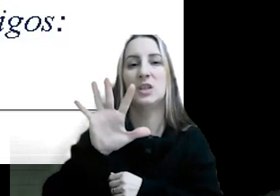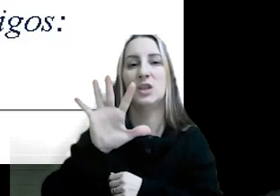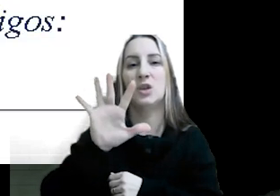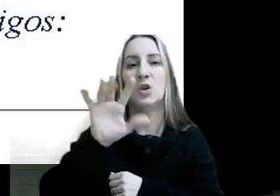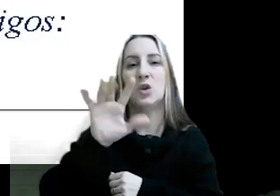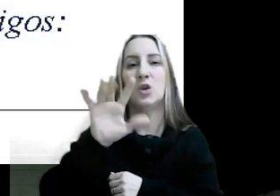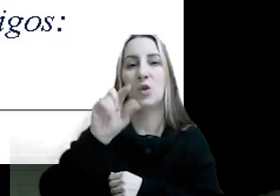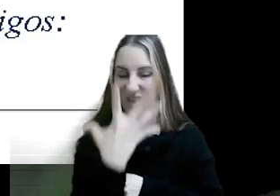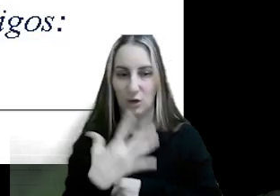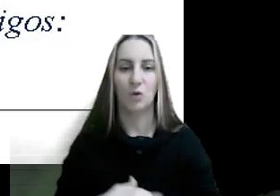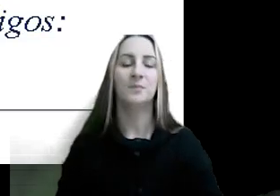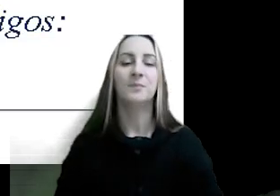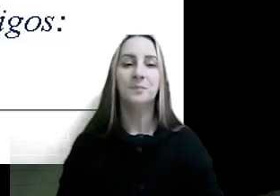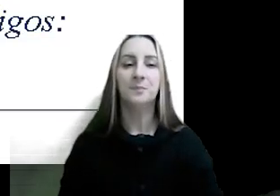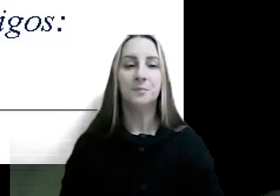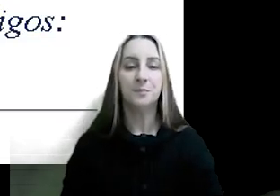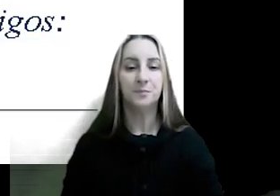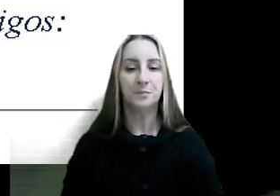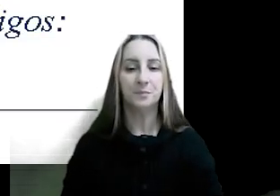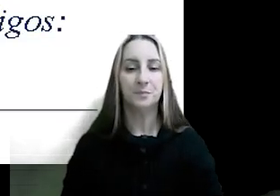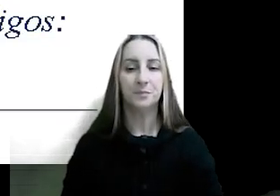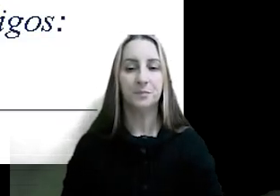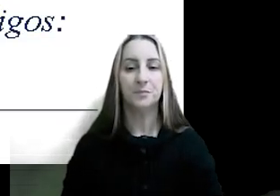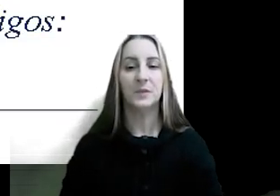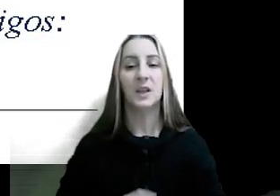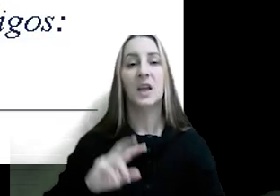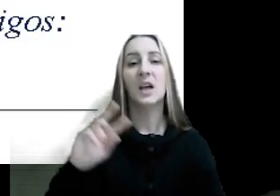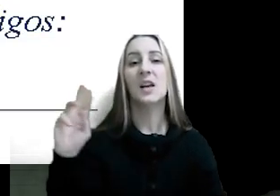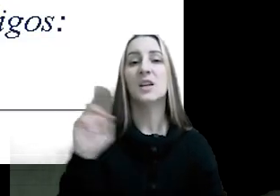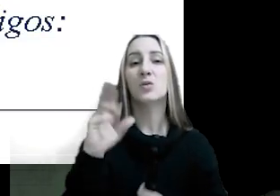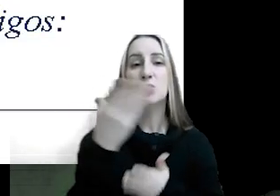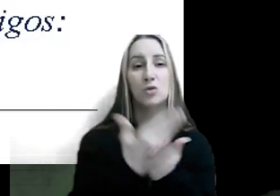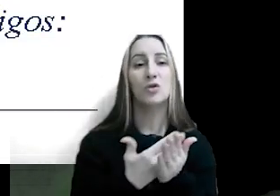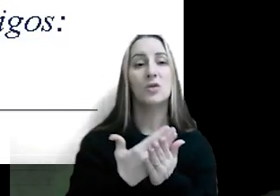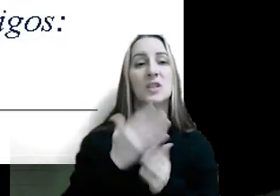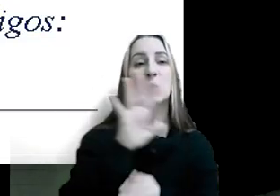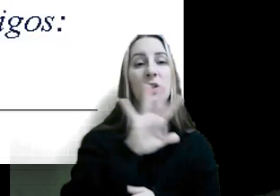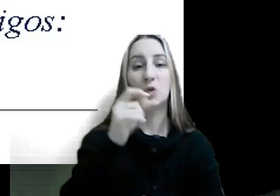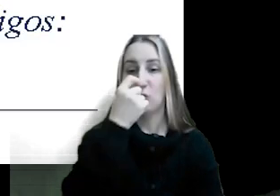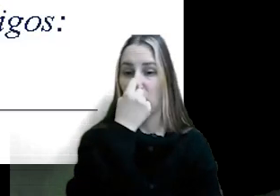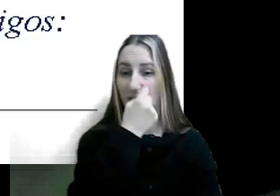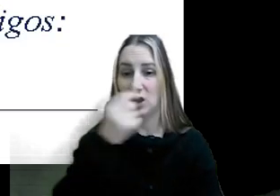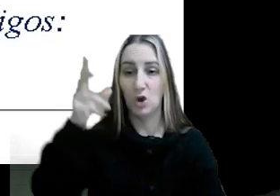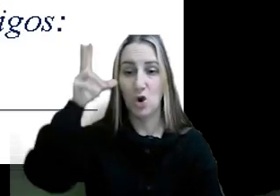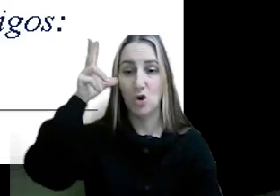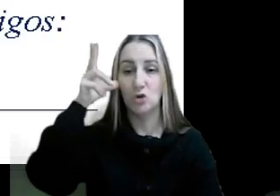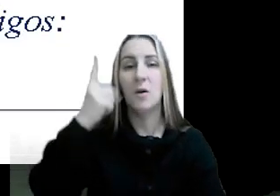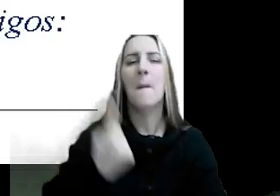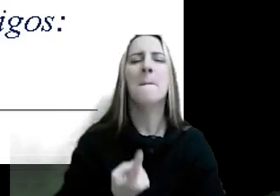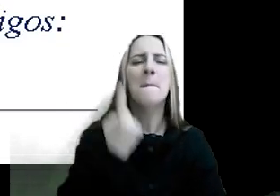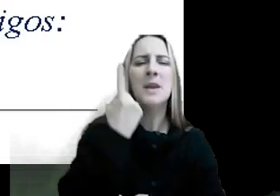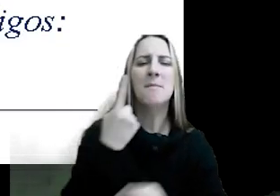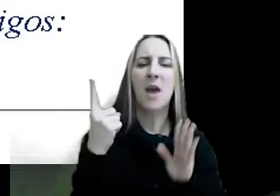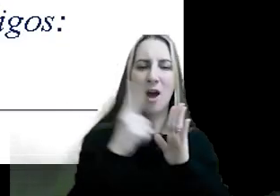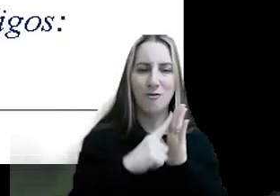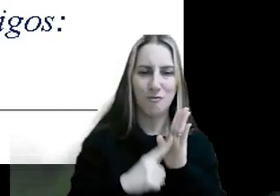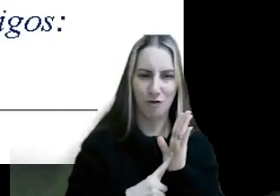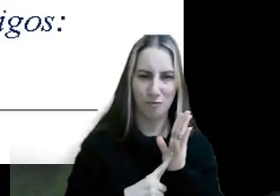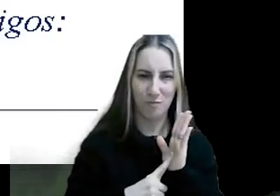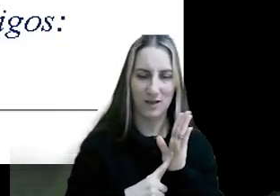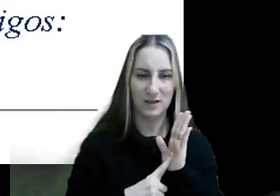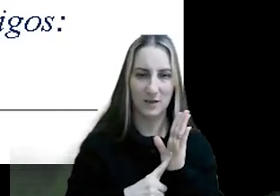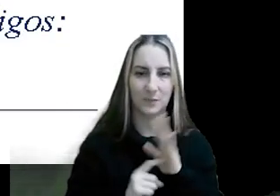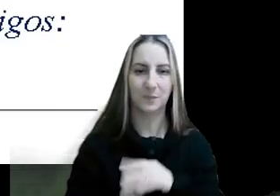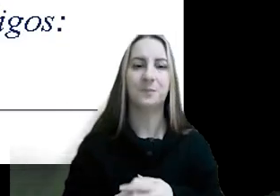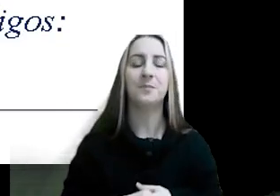5525. La resolución 5528 fue una de las primeras normas que vino a